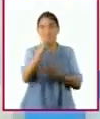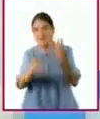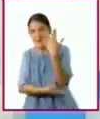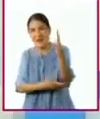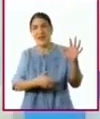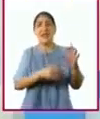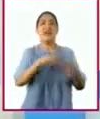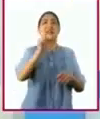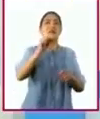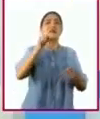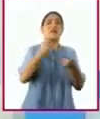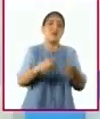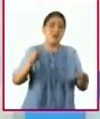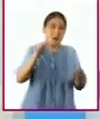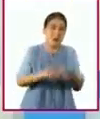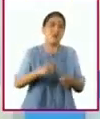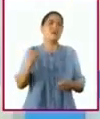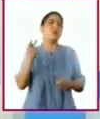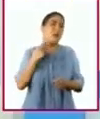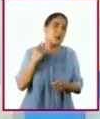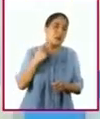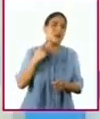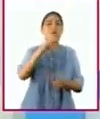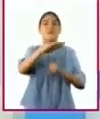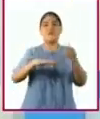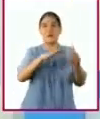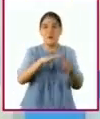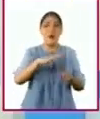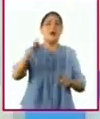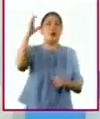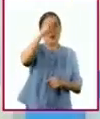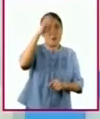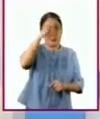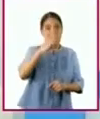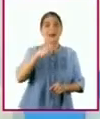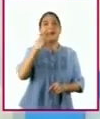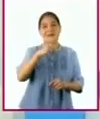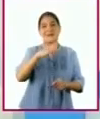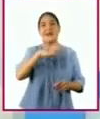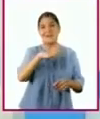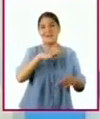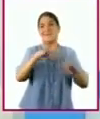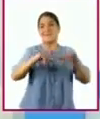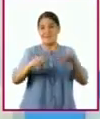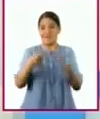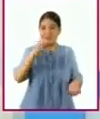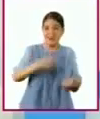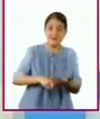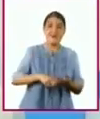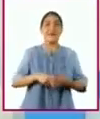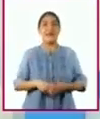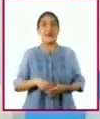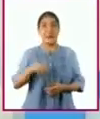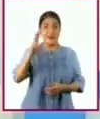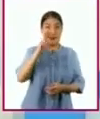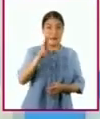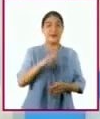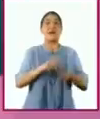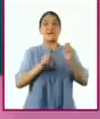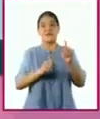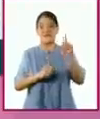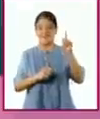sociales, económicos, políticos o culturales que integran el espacio geográfico. ¿Ven este mapa que aparece en su